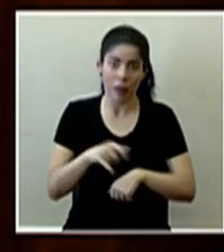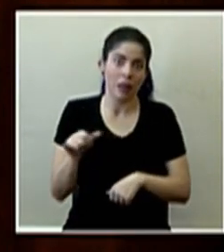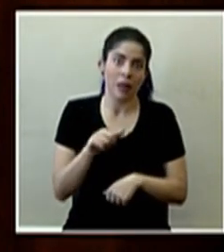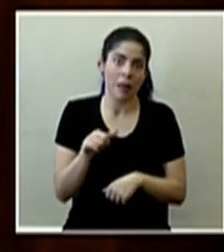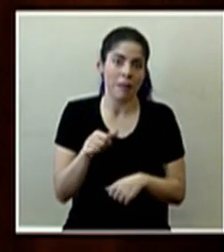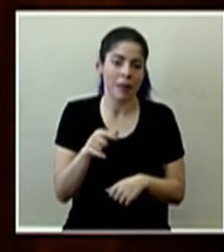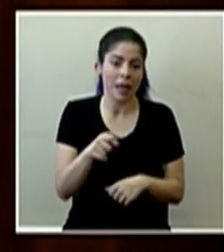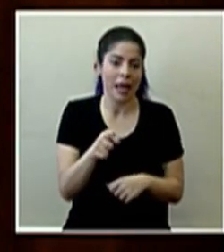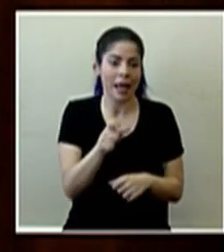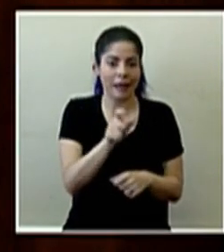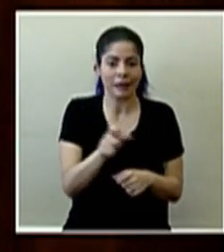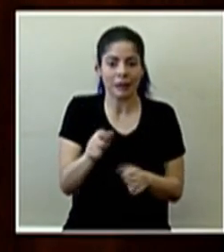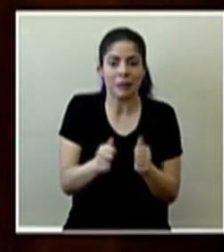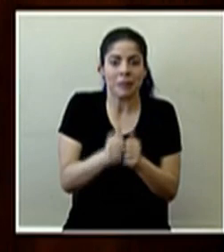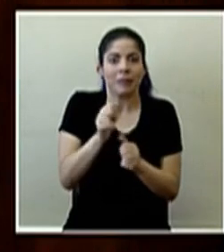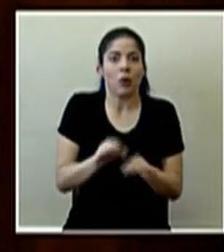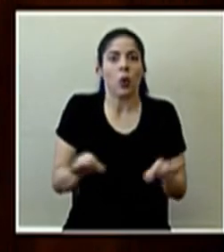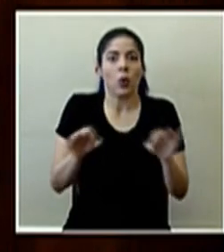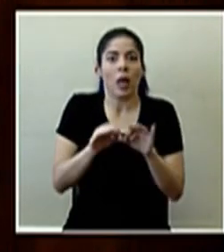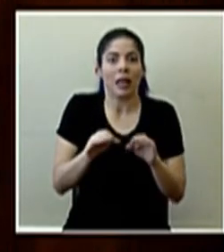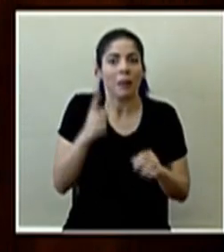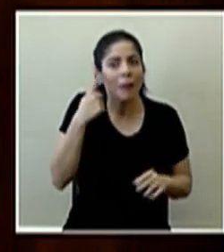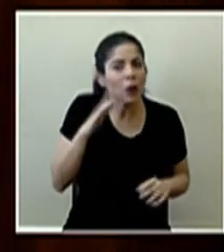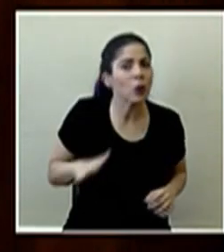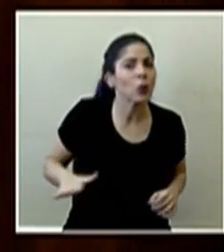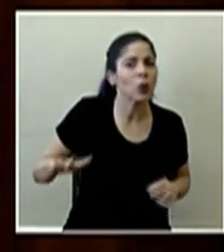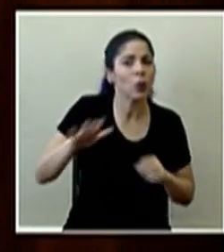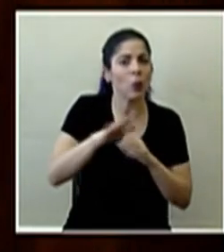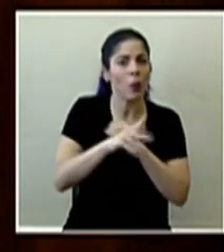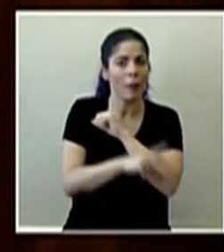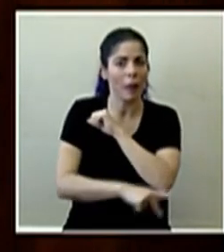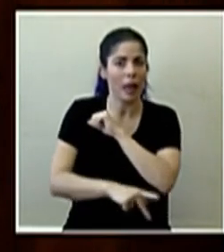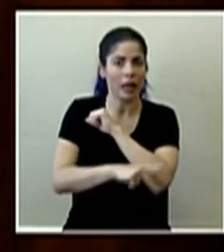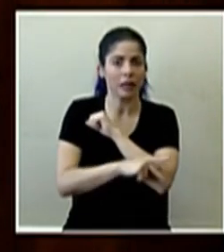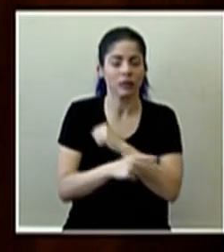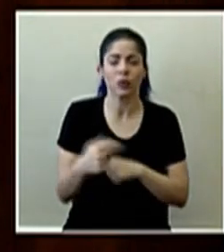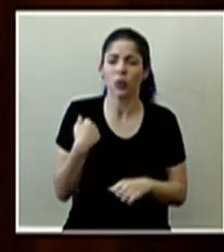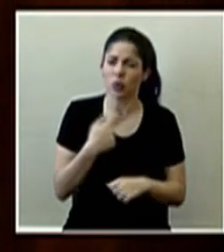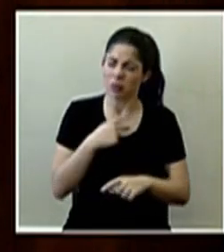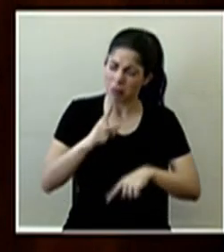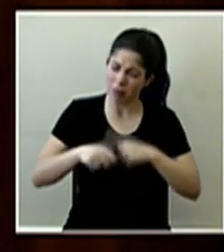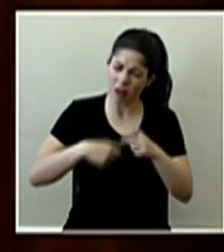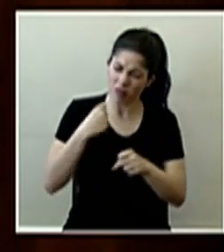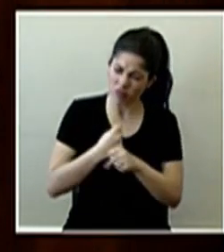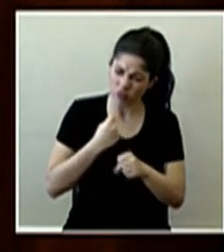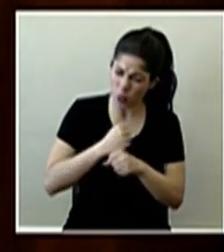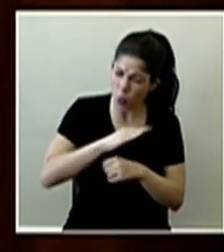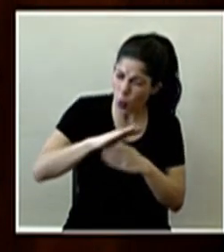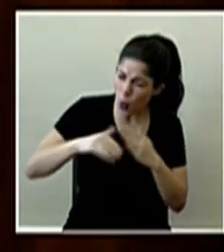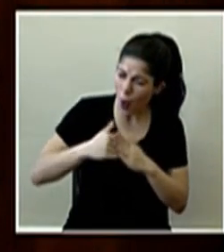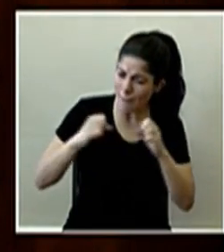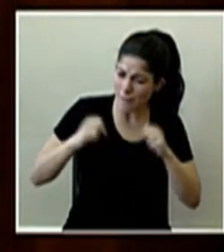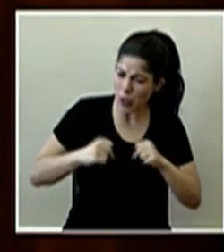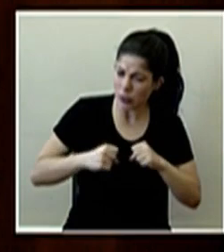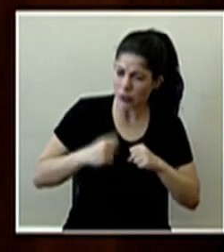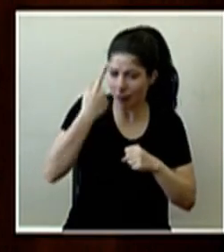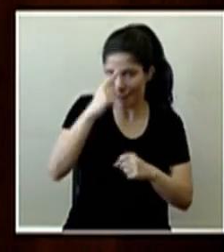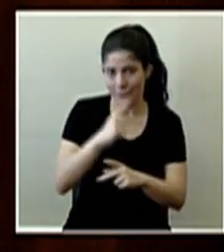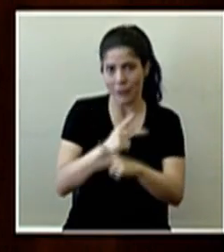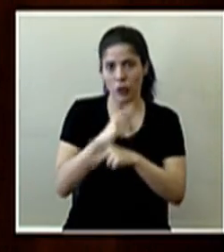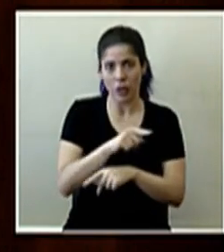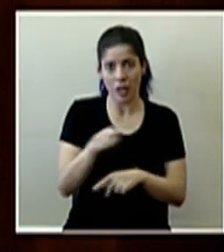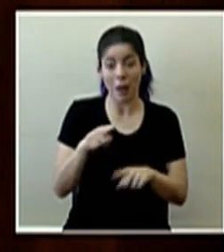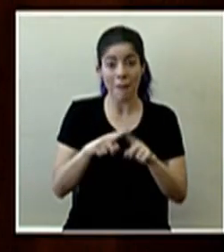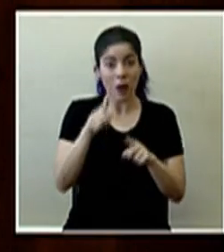más importante que tiene nuestro país. Y vamos a hacer todo lo posible por protegerlos. Pero esto es